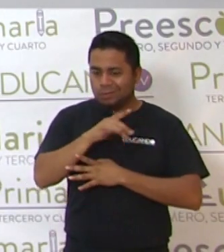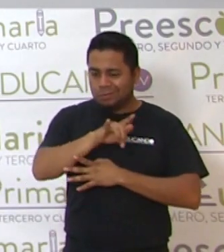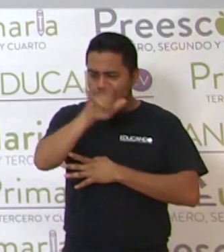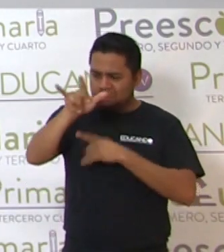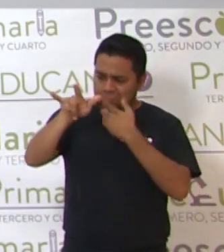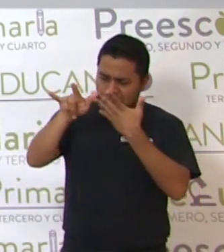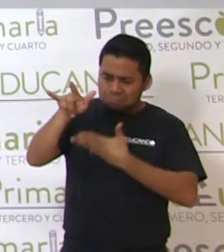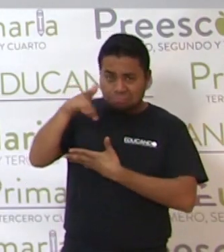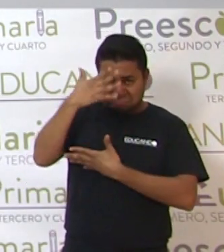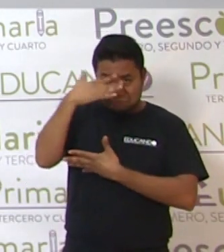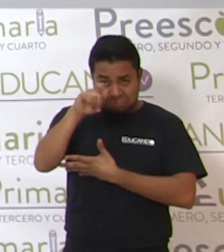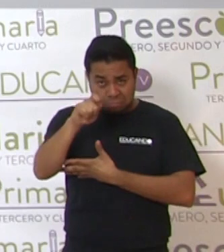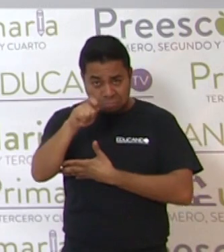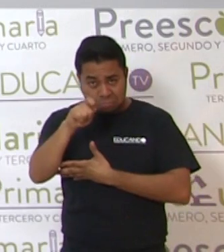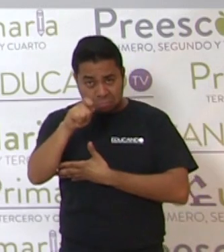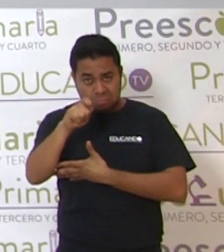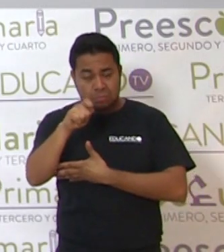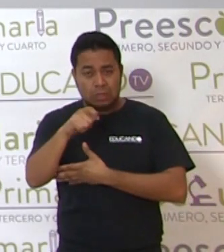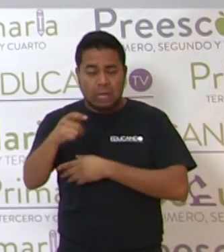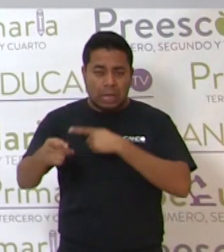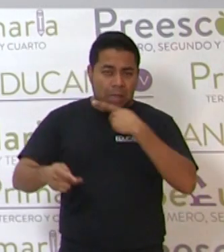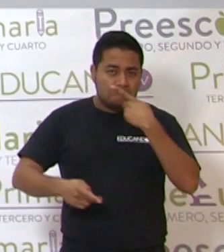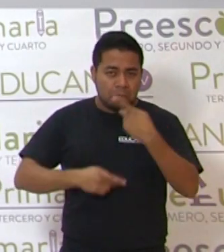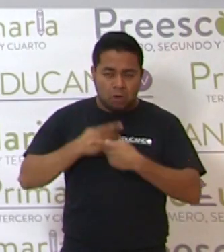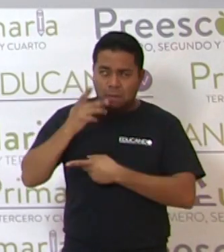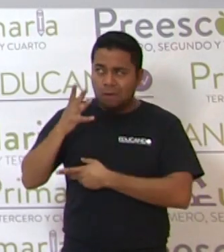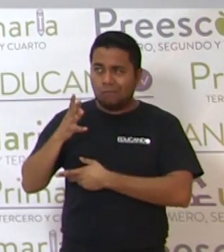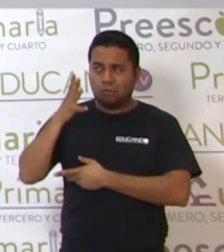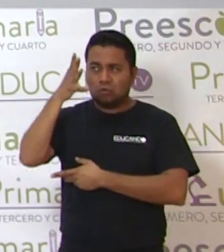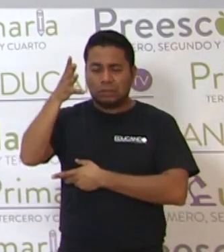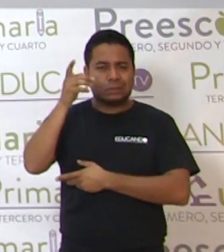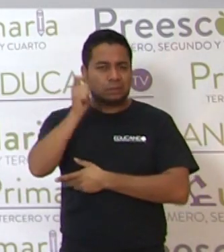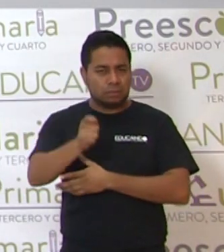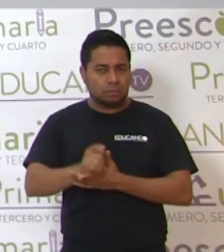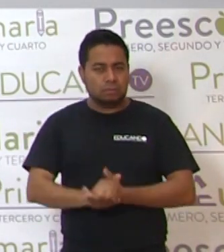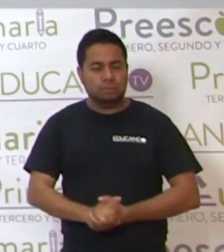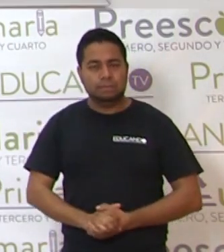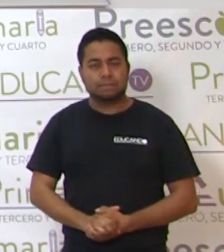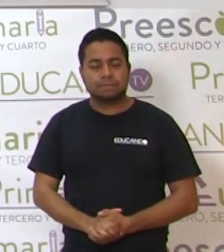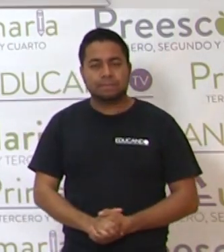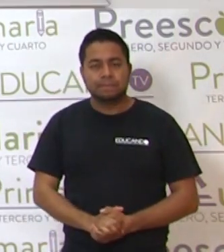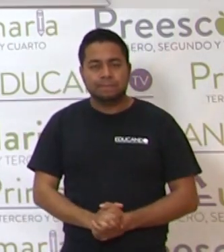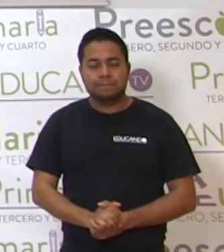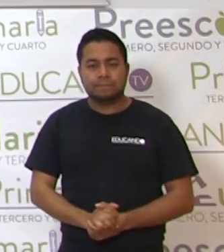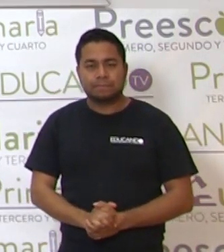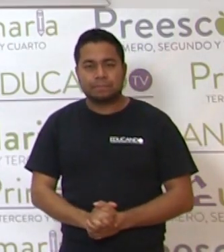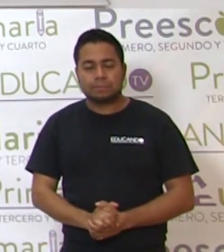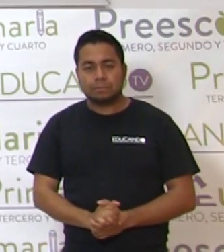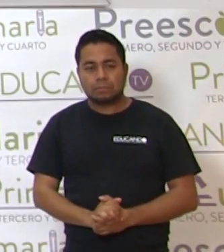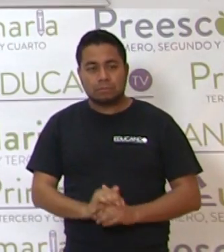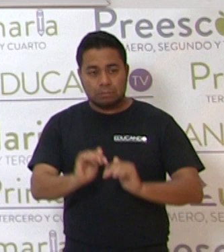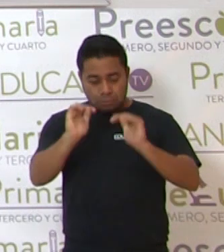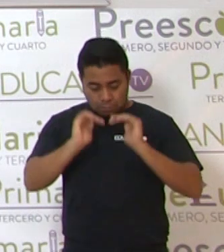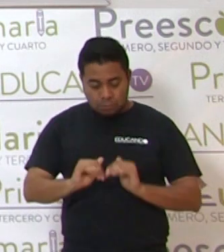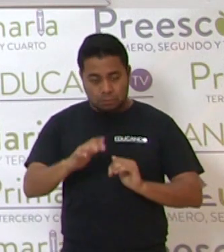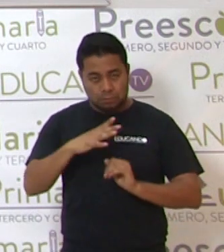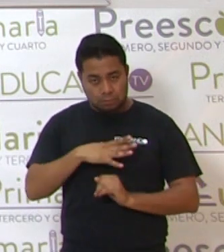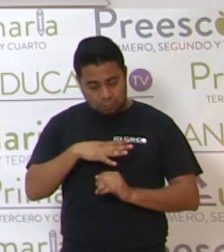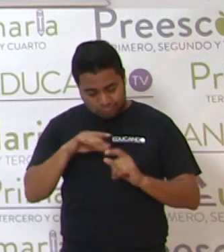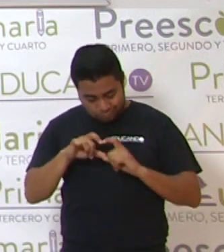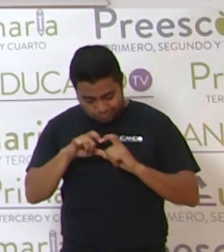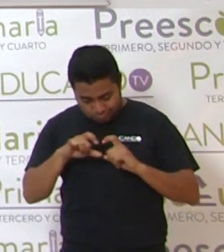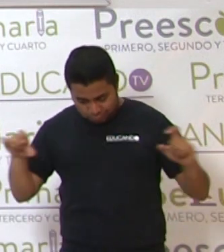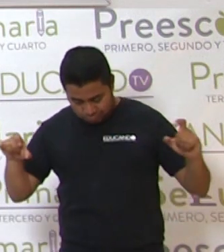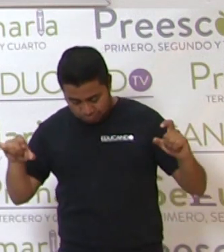una idea de qué es un poema futurista. Bien, aquí abajito vas a poder ver la